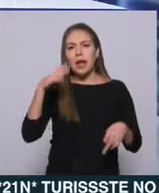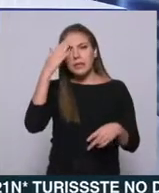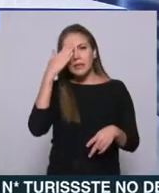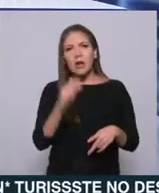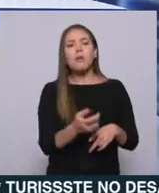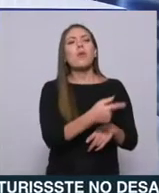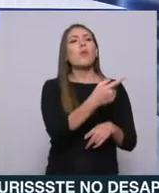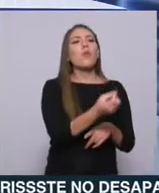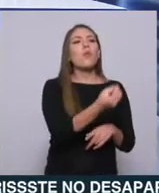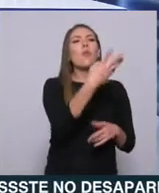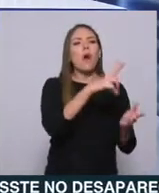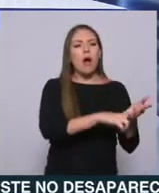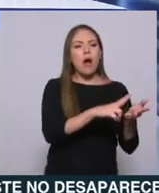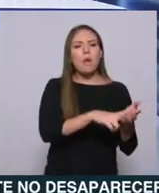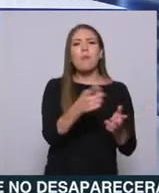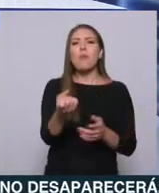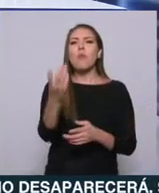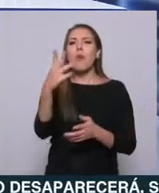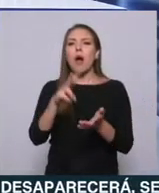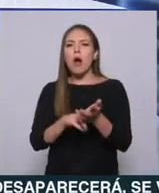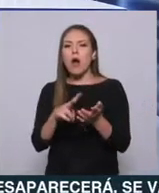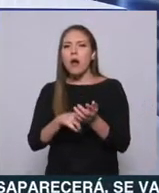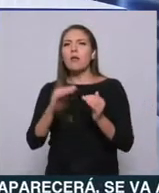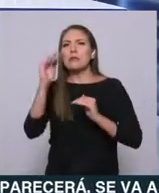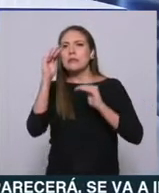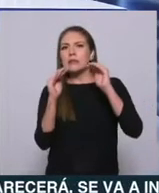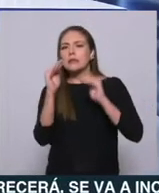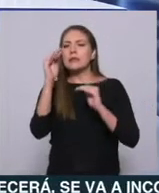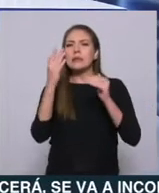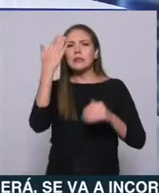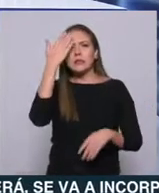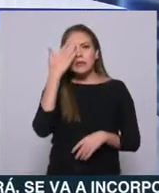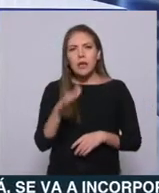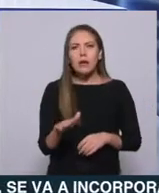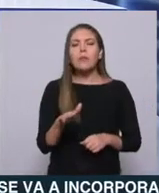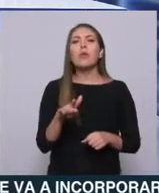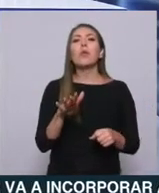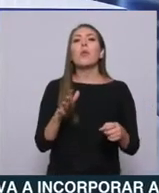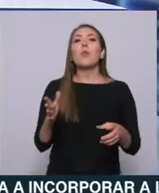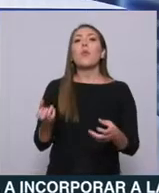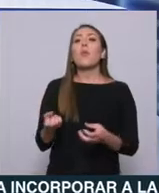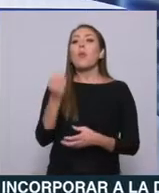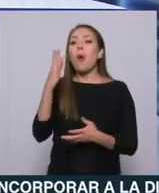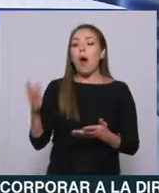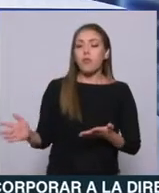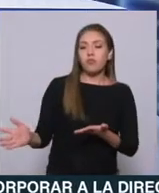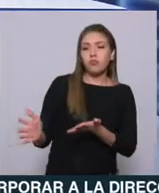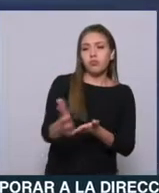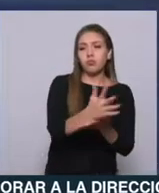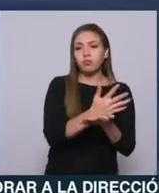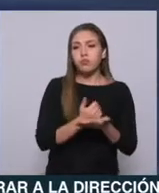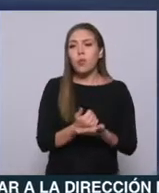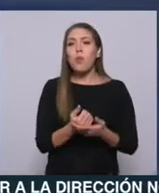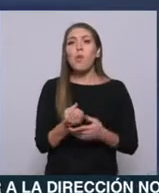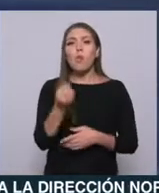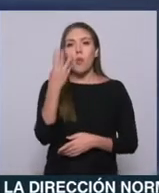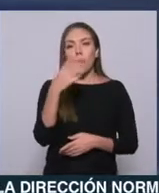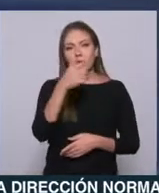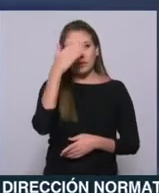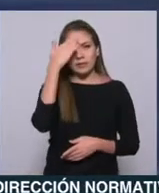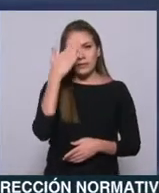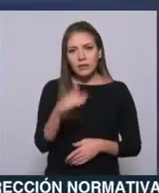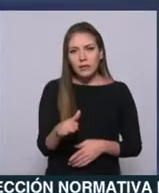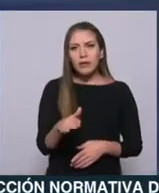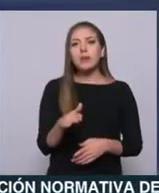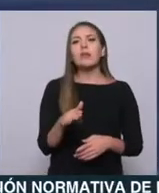las cosas, a cuánto subieron y sabe cuánto fue lo que se recaudó de todo eso. O sea, no es necesario que haya reportes, sino ahí la gente lo está viendo